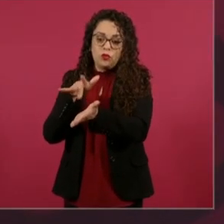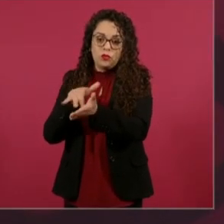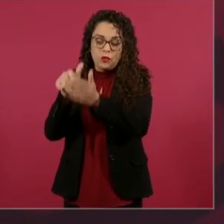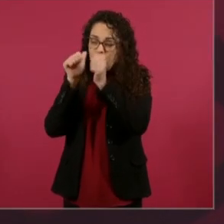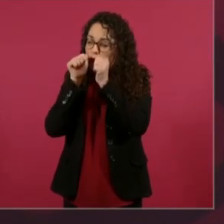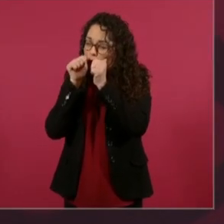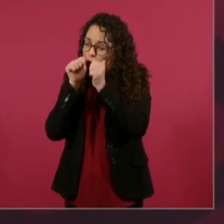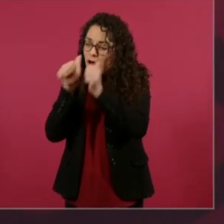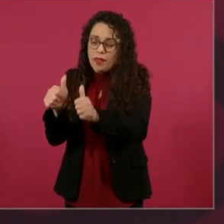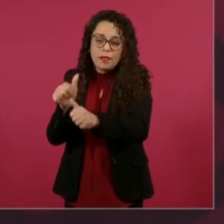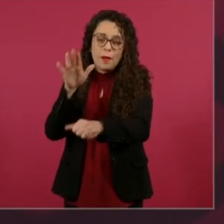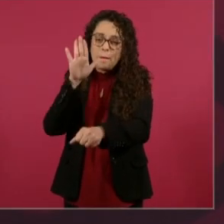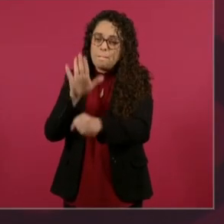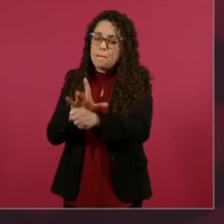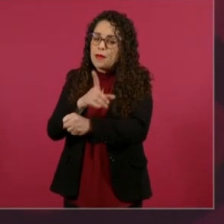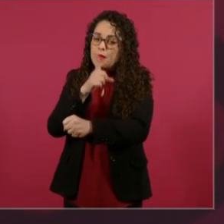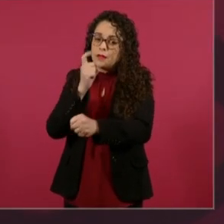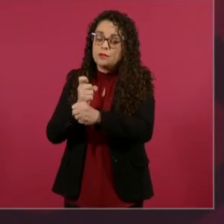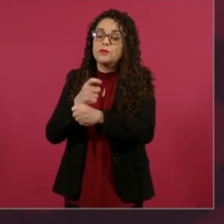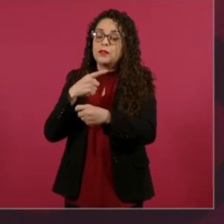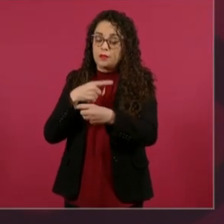atendiendo al pueblo.